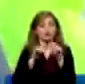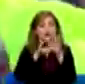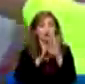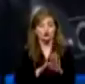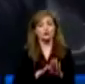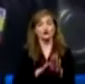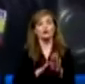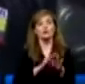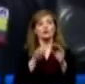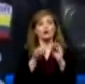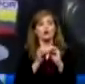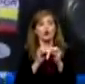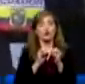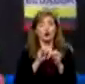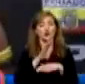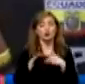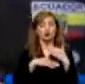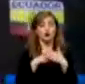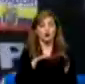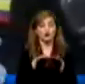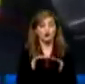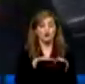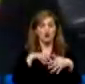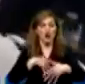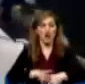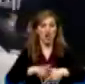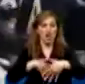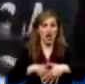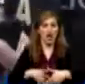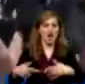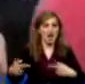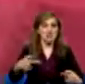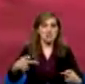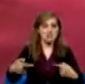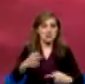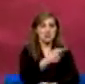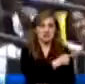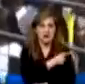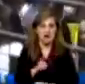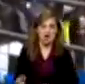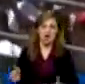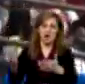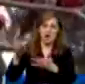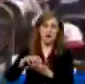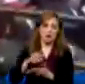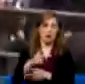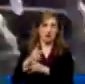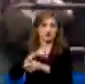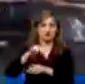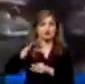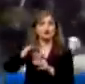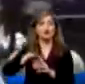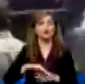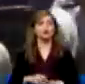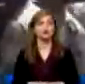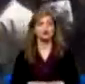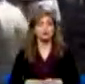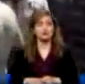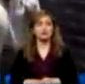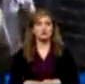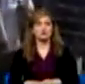del movimiento Todos por Ibarra protagonizaron incidentes frente a la delegación provincial del Consejo Nacional Electoral de